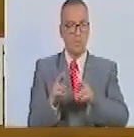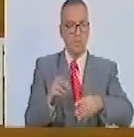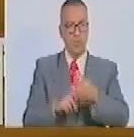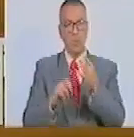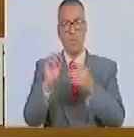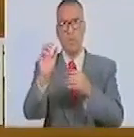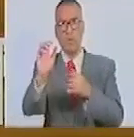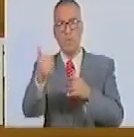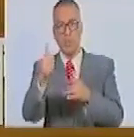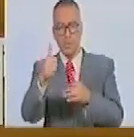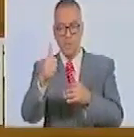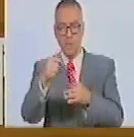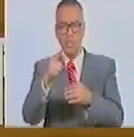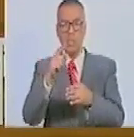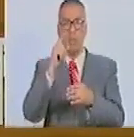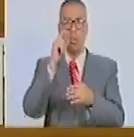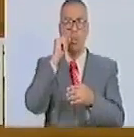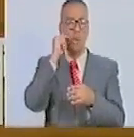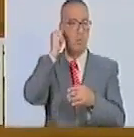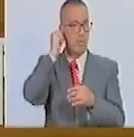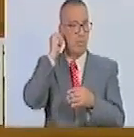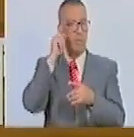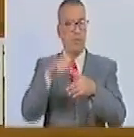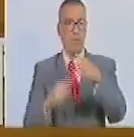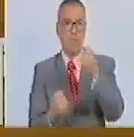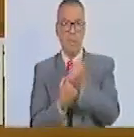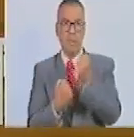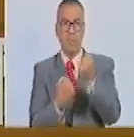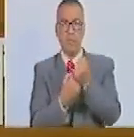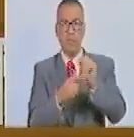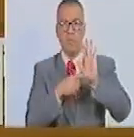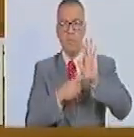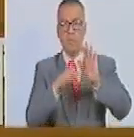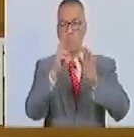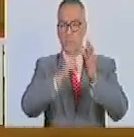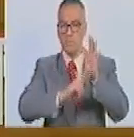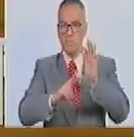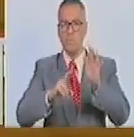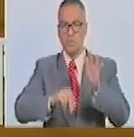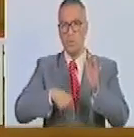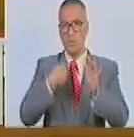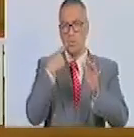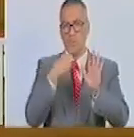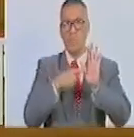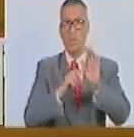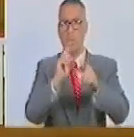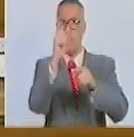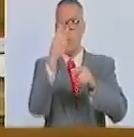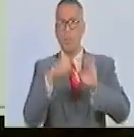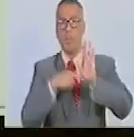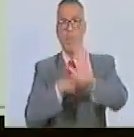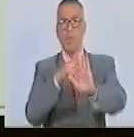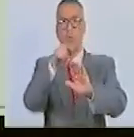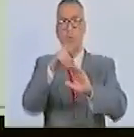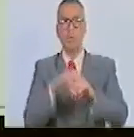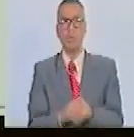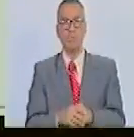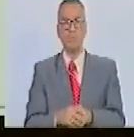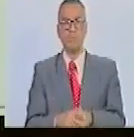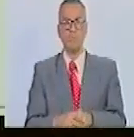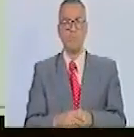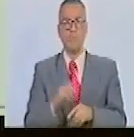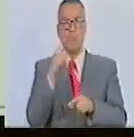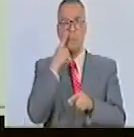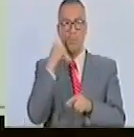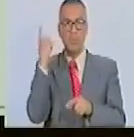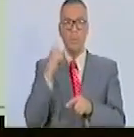10 ciudadanos y ciudadanas y que nos apoyaran con las láminas. No sé si pueden colocar la primera lámina. Ok. El